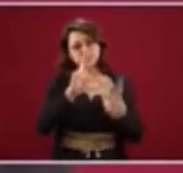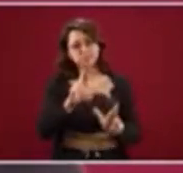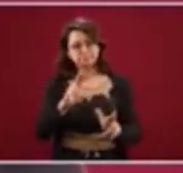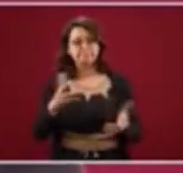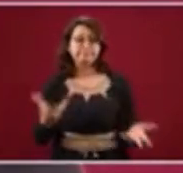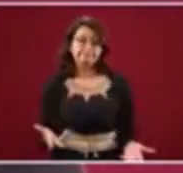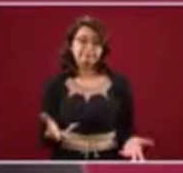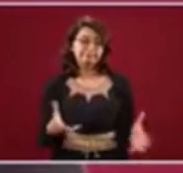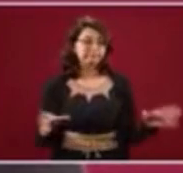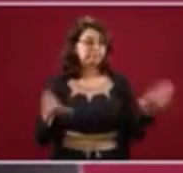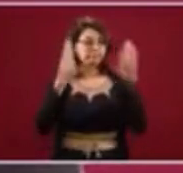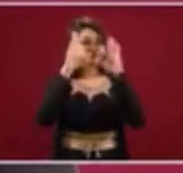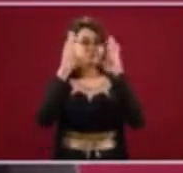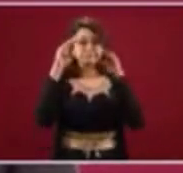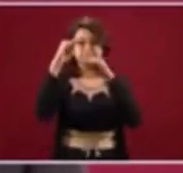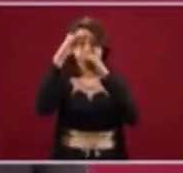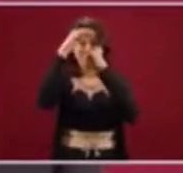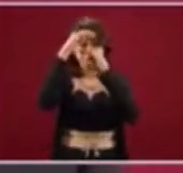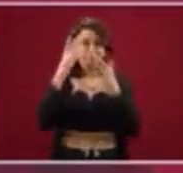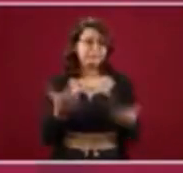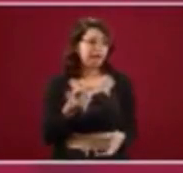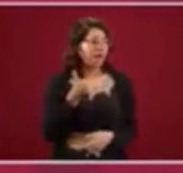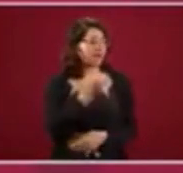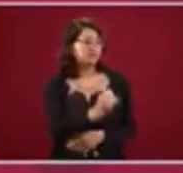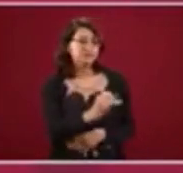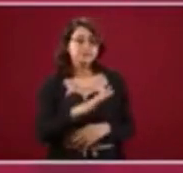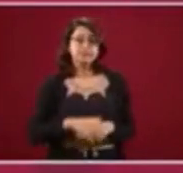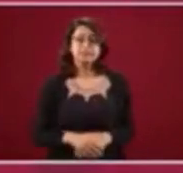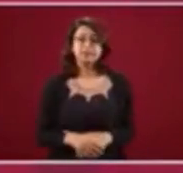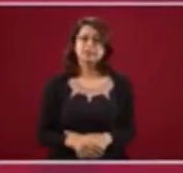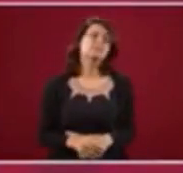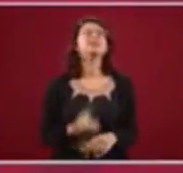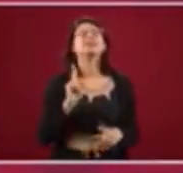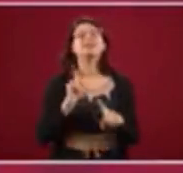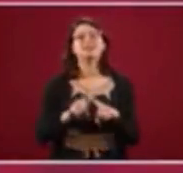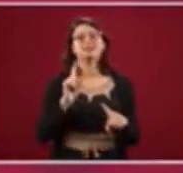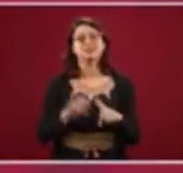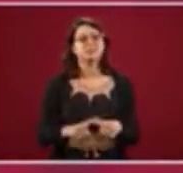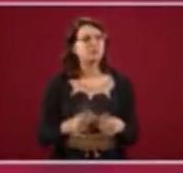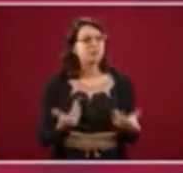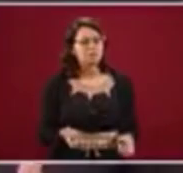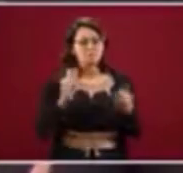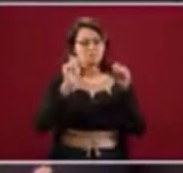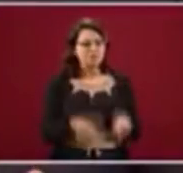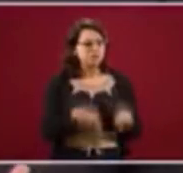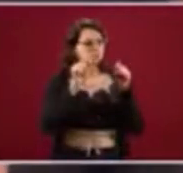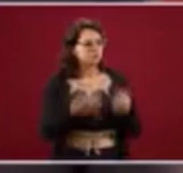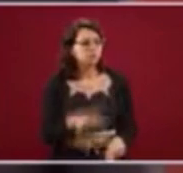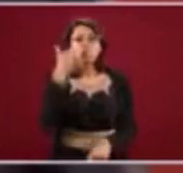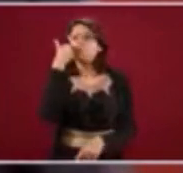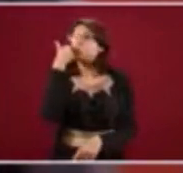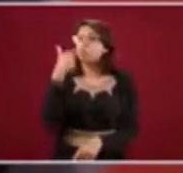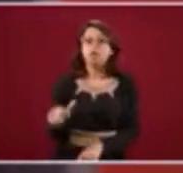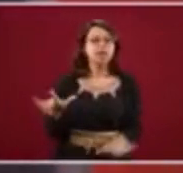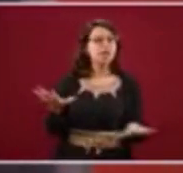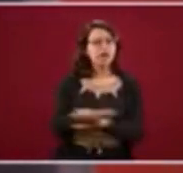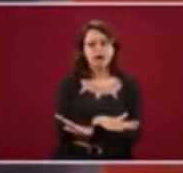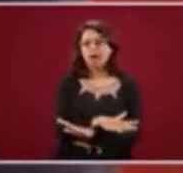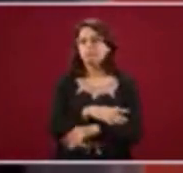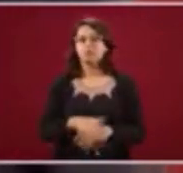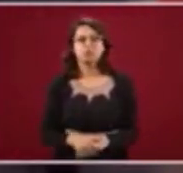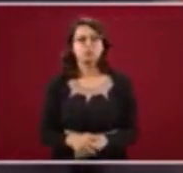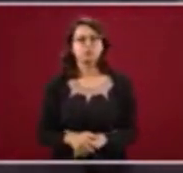conservadores. ¿Qué es un conservador? Pues es el que no quiere que las cosas cambien. Es el que